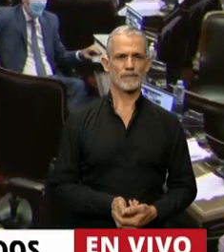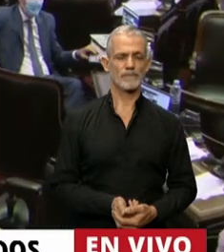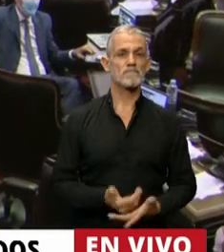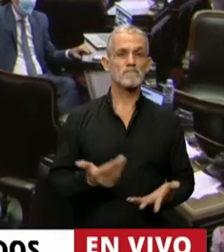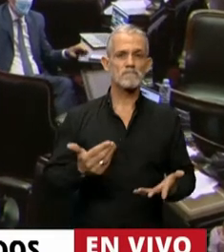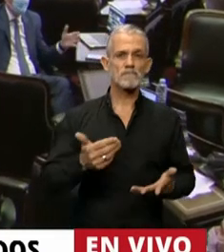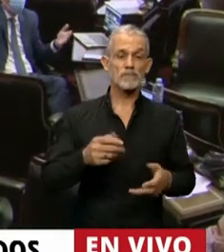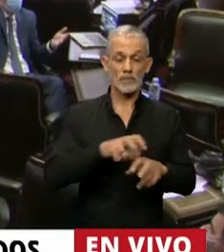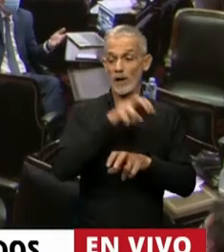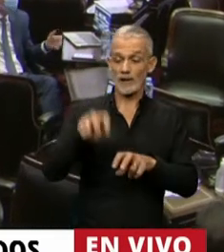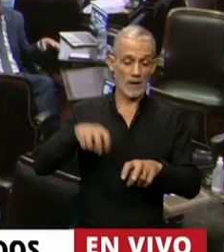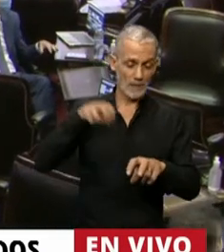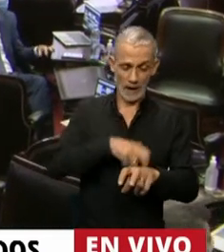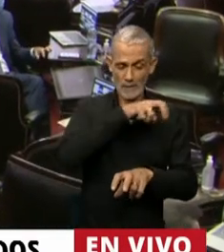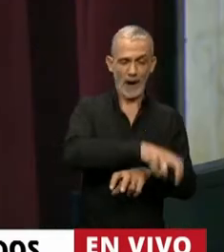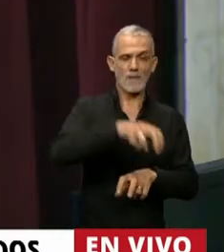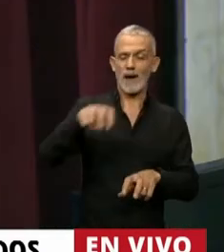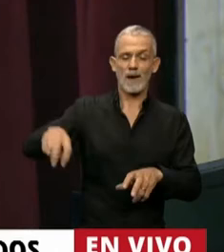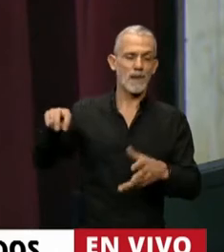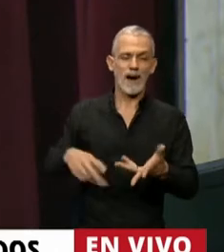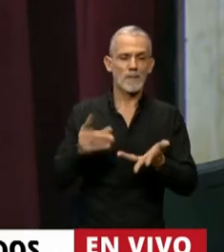Se sigue cambiando Laspina.